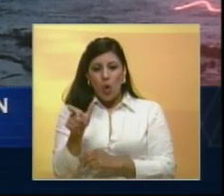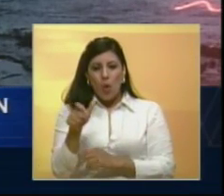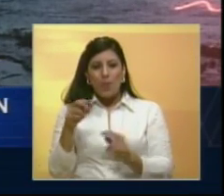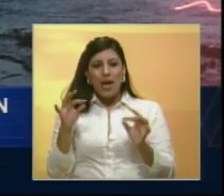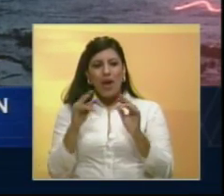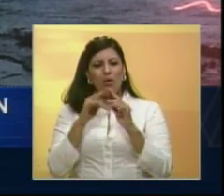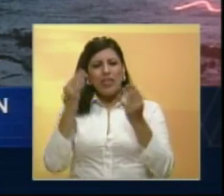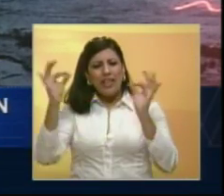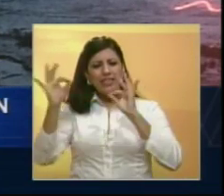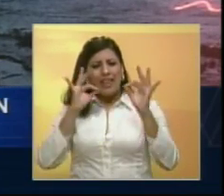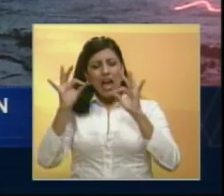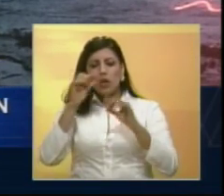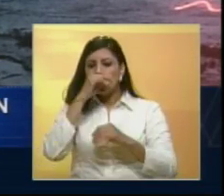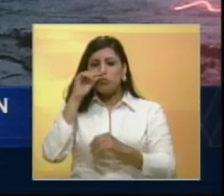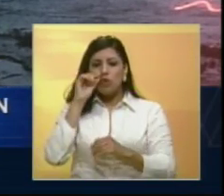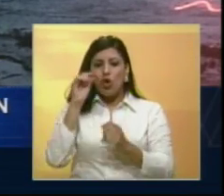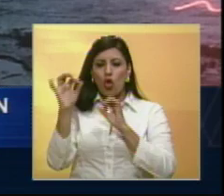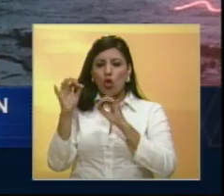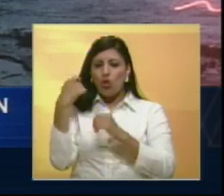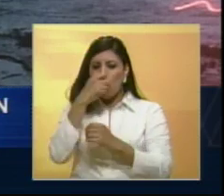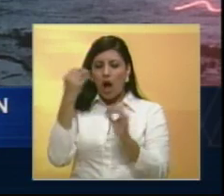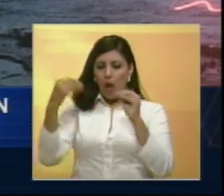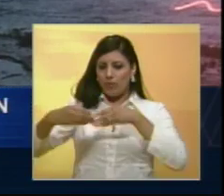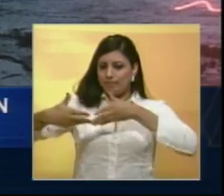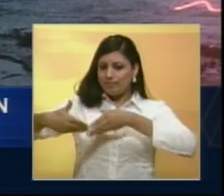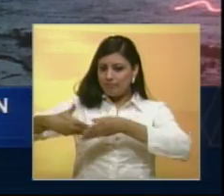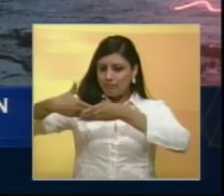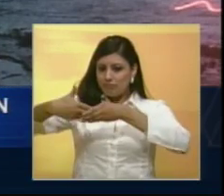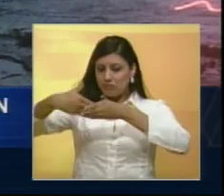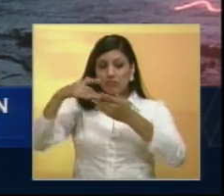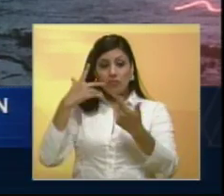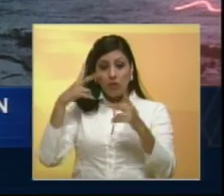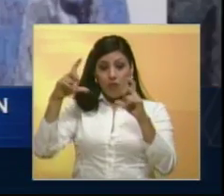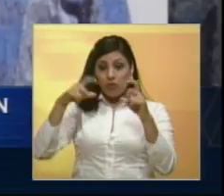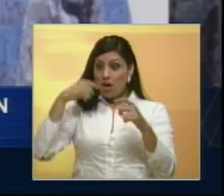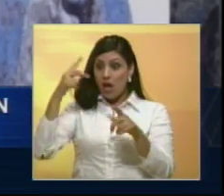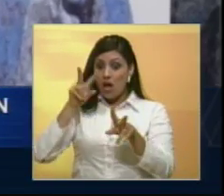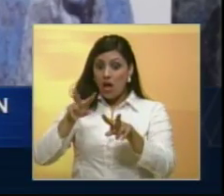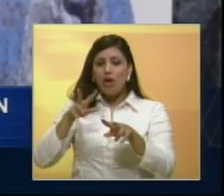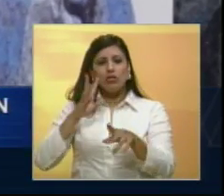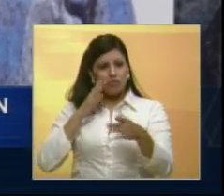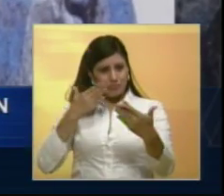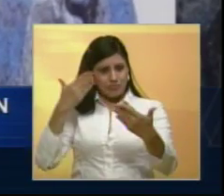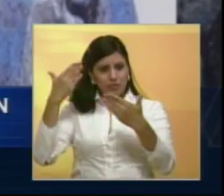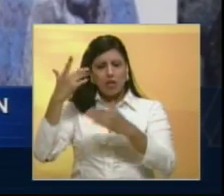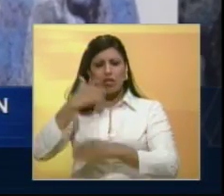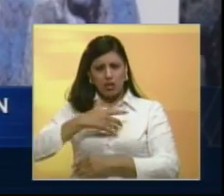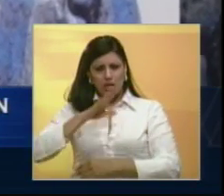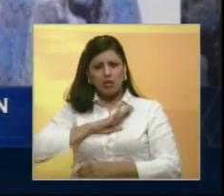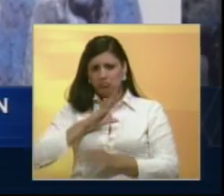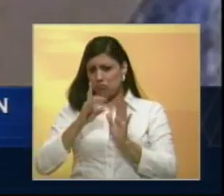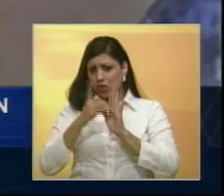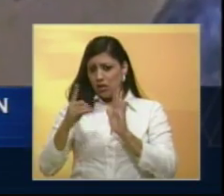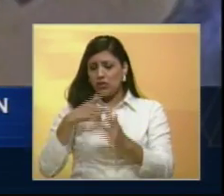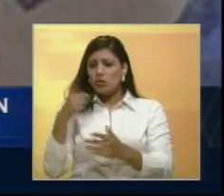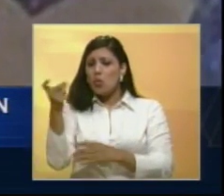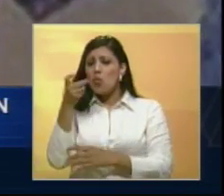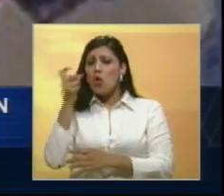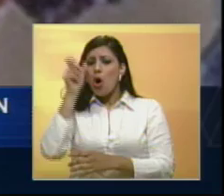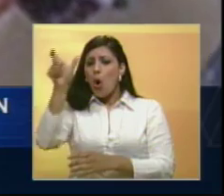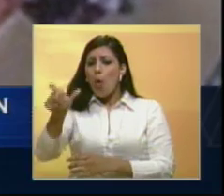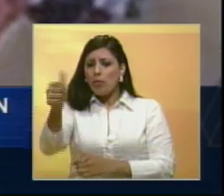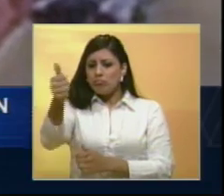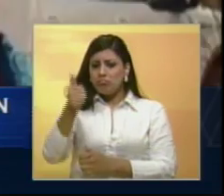El Chapo Guzmán. En una entrevista publicada por la prensa española, Iñárritu aseguró que Penn tenía todo el derecho de buscar al